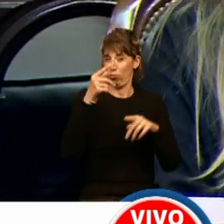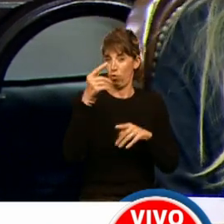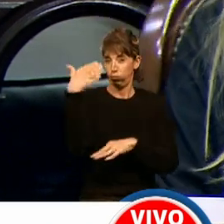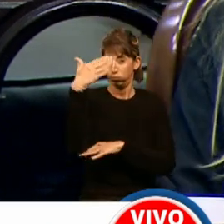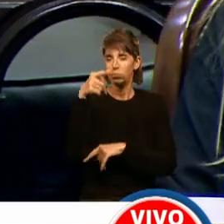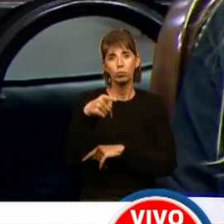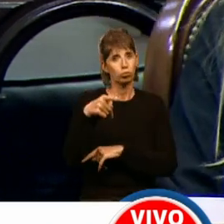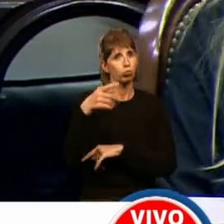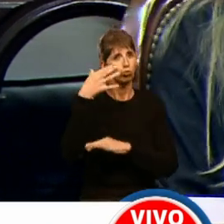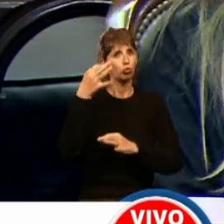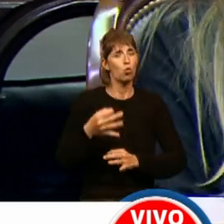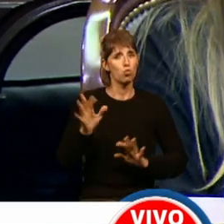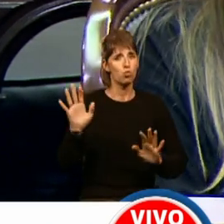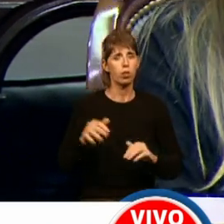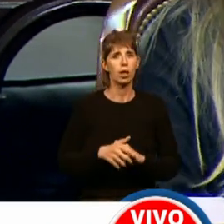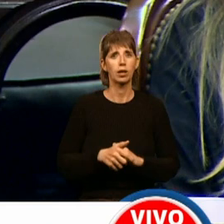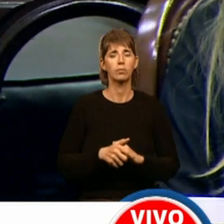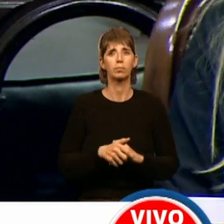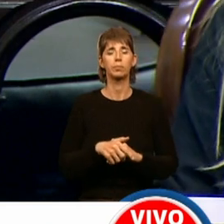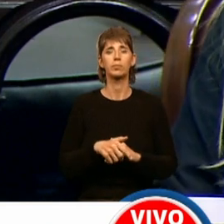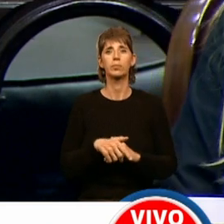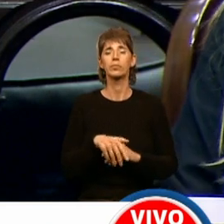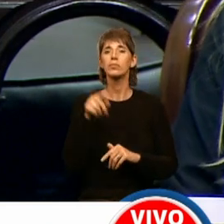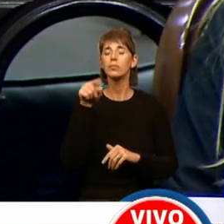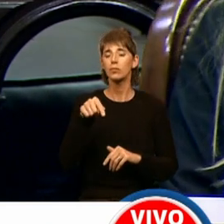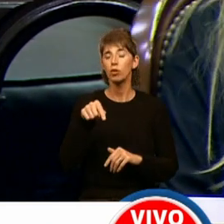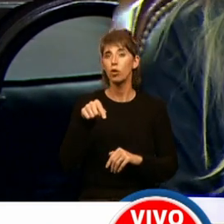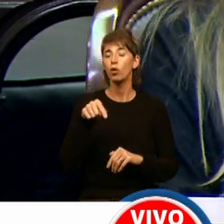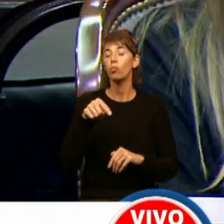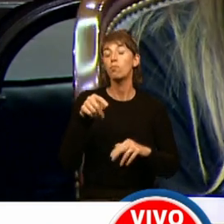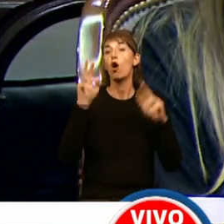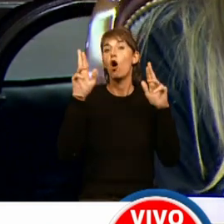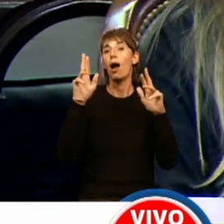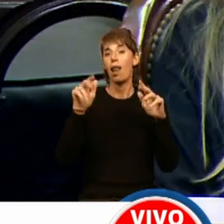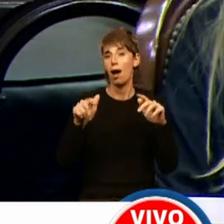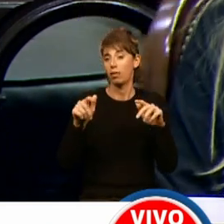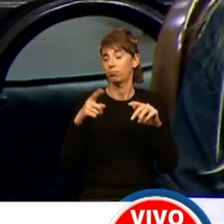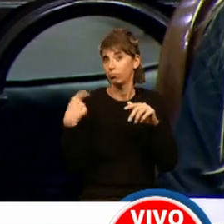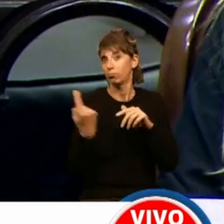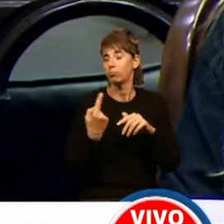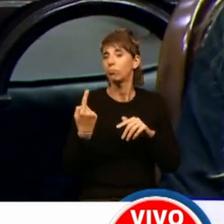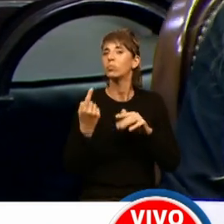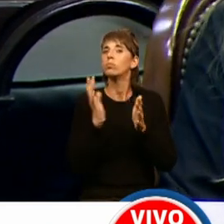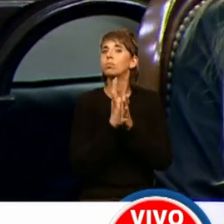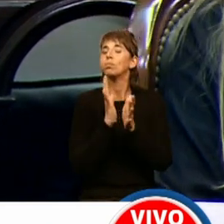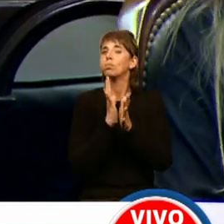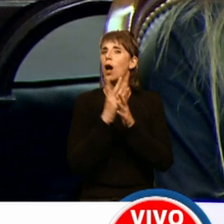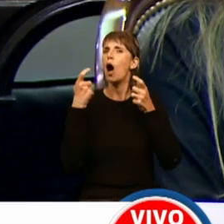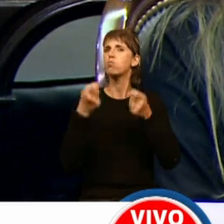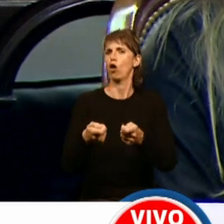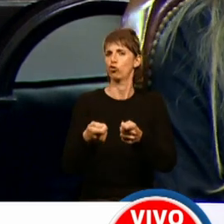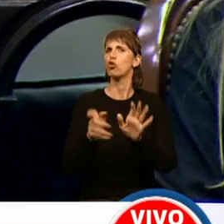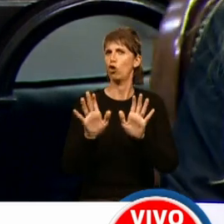noche con una pantalla que refleje un acompañamiento fuerte de este recinto